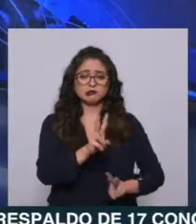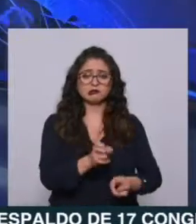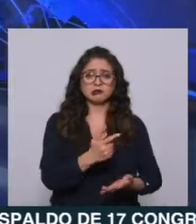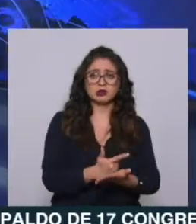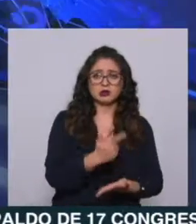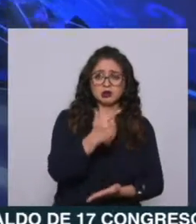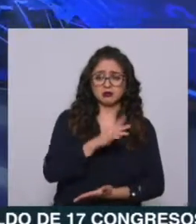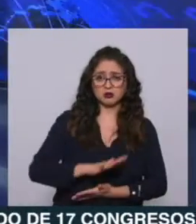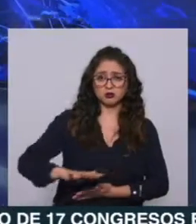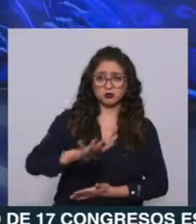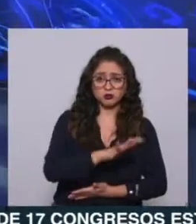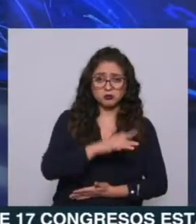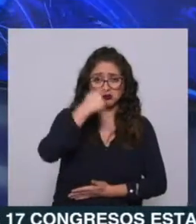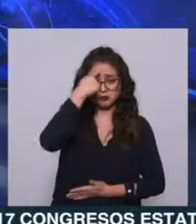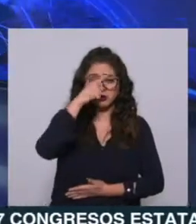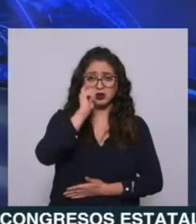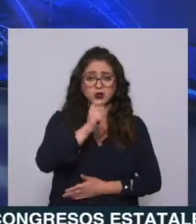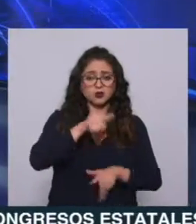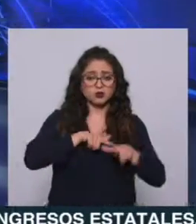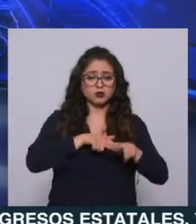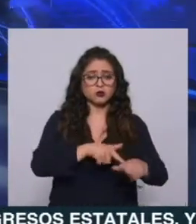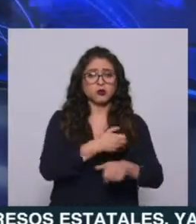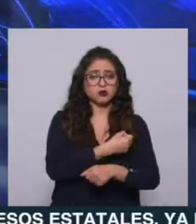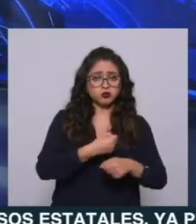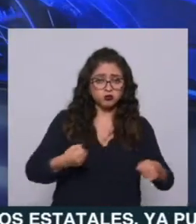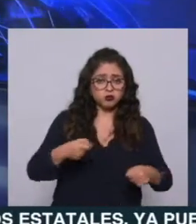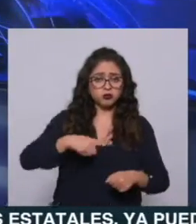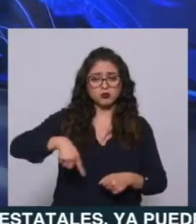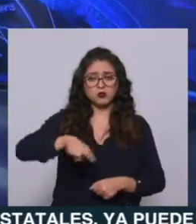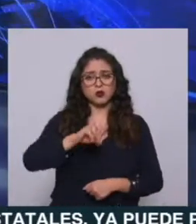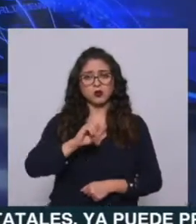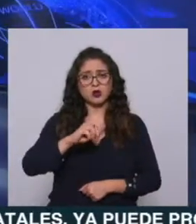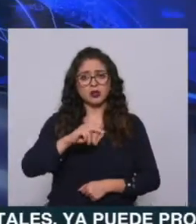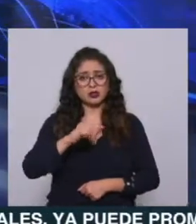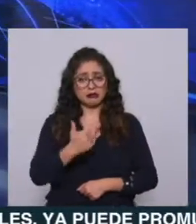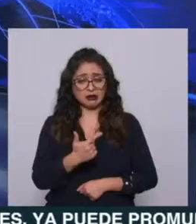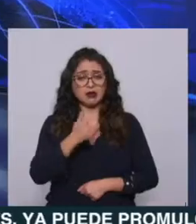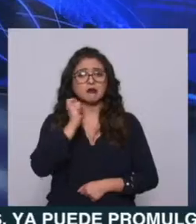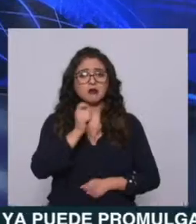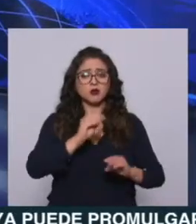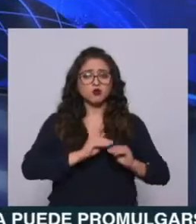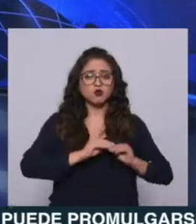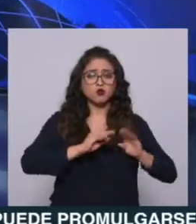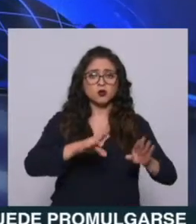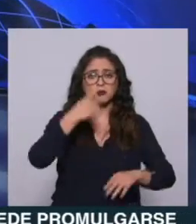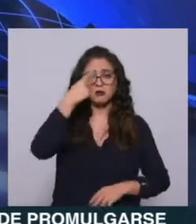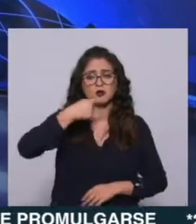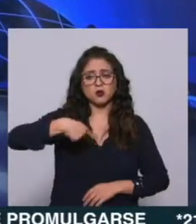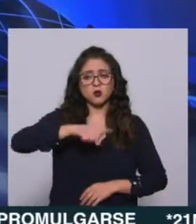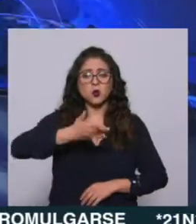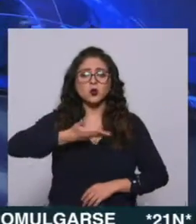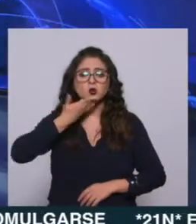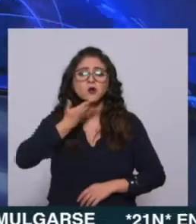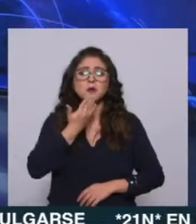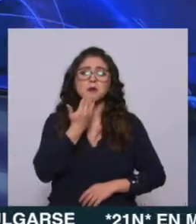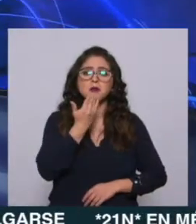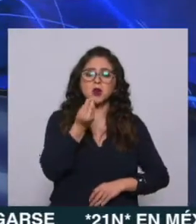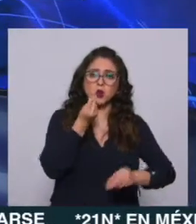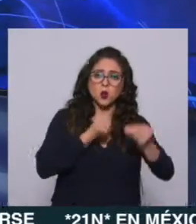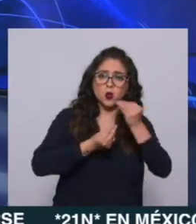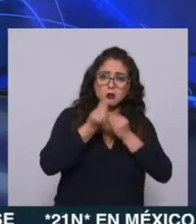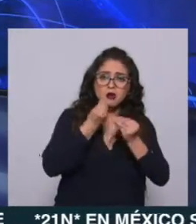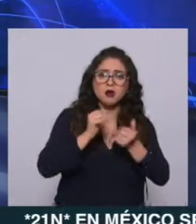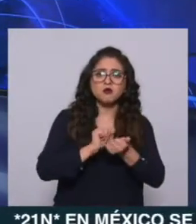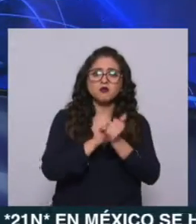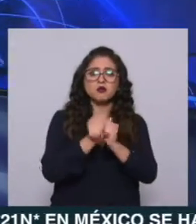Por ello, para enfrentarse a este problema de obesidad, organizaciones sociales lanzaron una campaña para promover buenos hábitos alimenticios y hacer valer